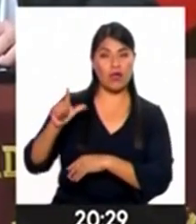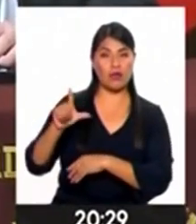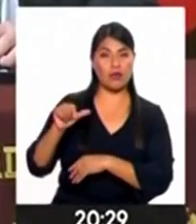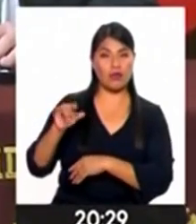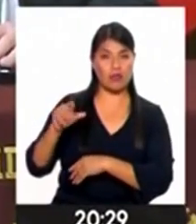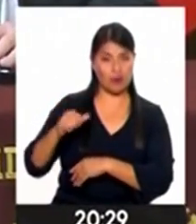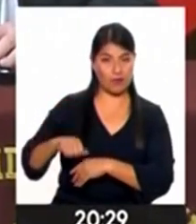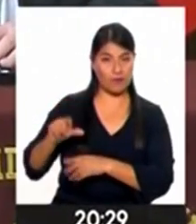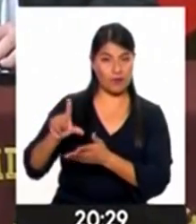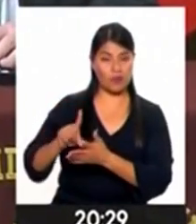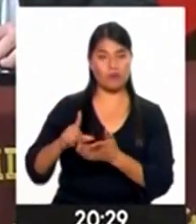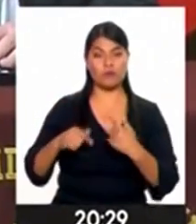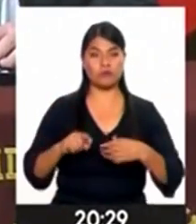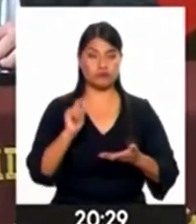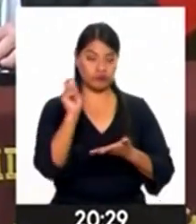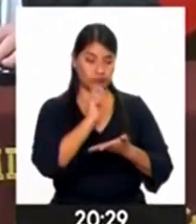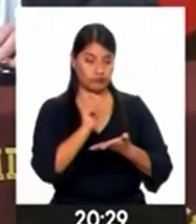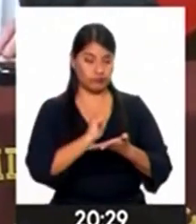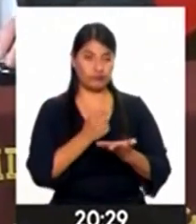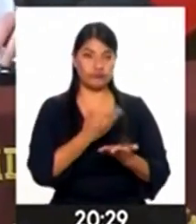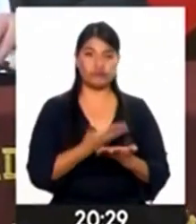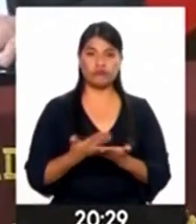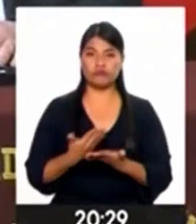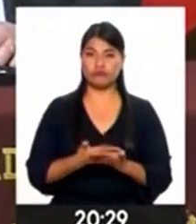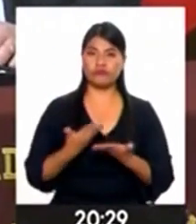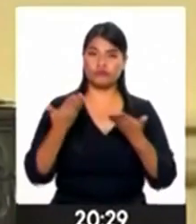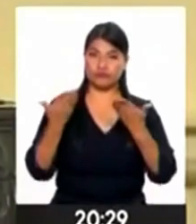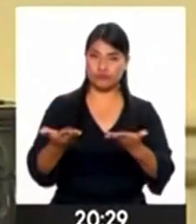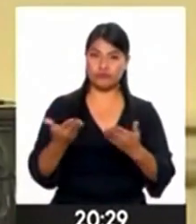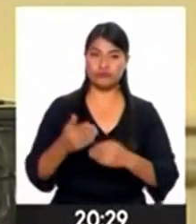encuentro, el burgomaestre capitalino hizo un planteamiento.